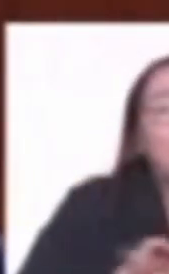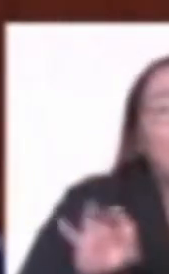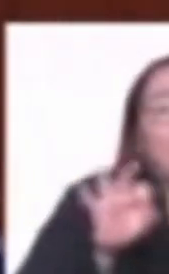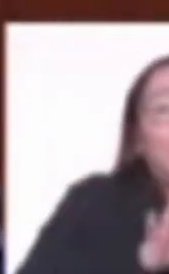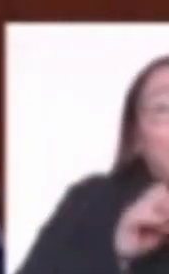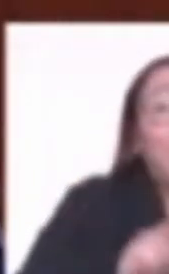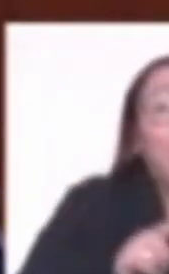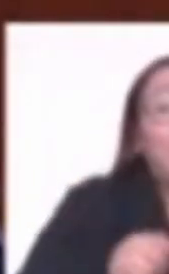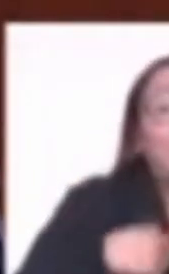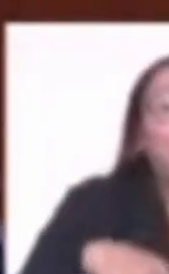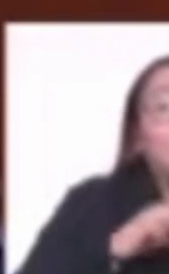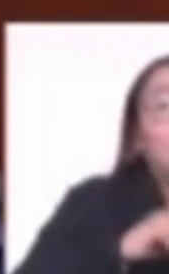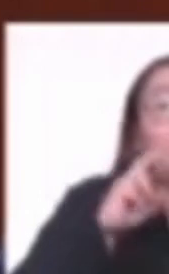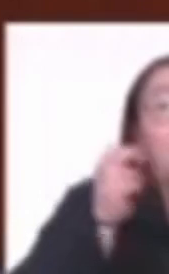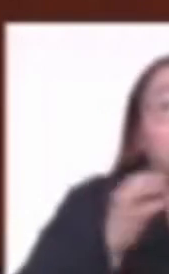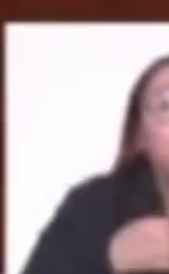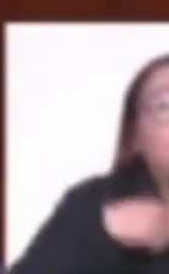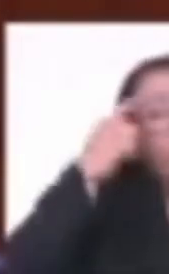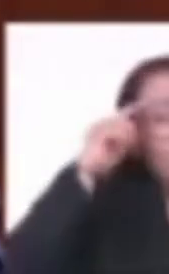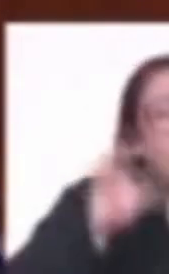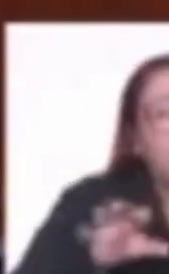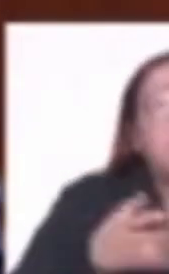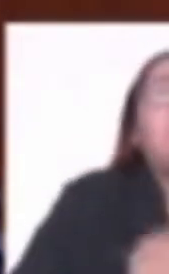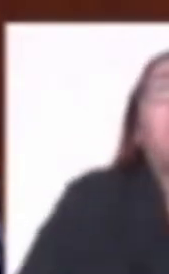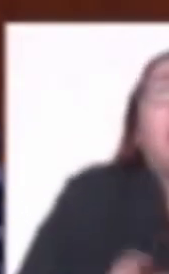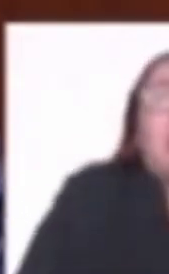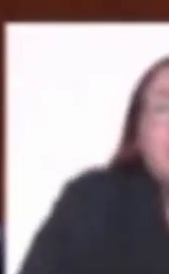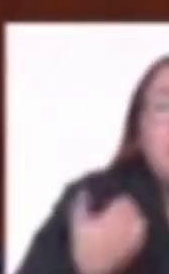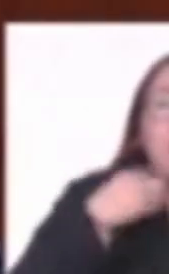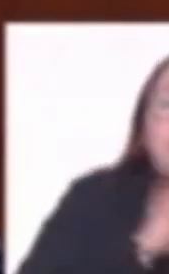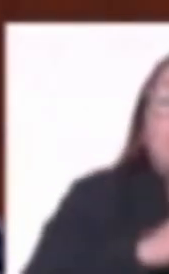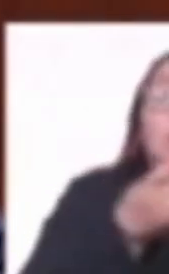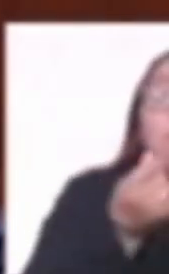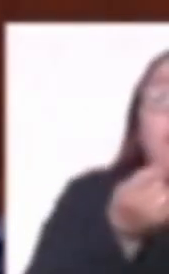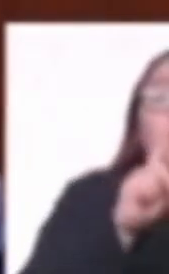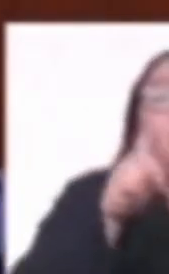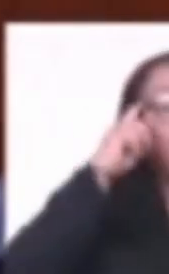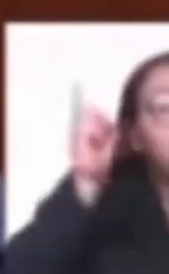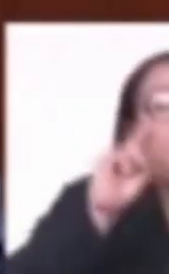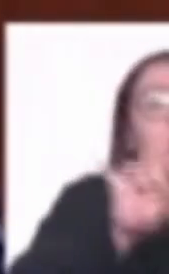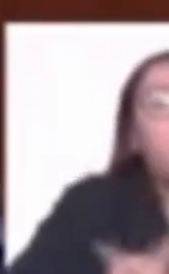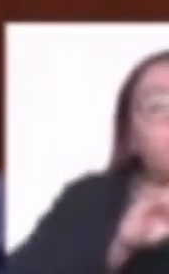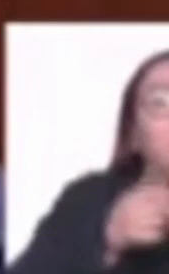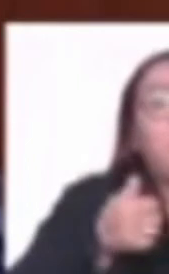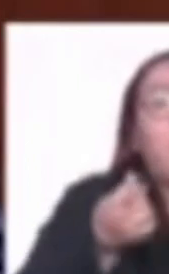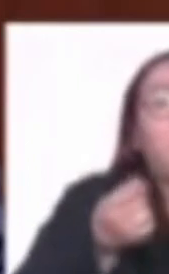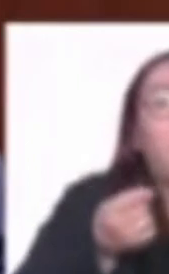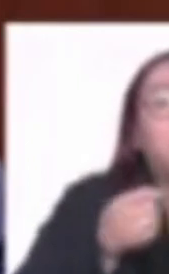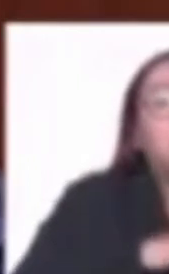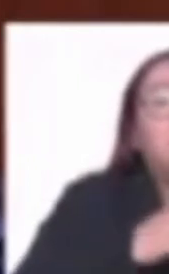los que tienen que ejecutar el presupuesto no lo saben hacer de qué sirve que tengamos más dinero si es que no vamos a poder poner esa plata